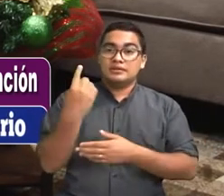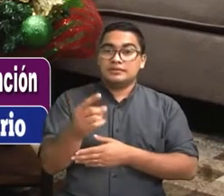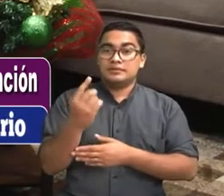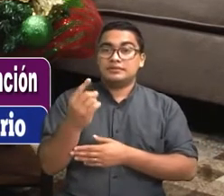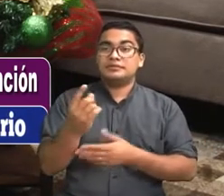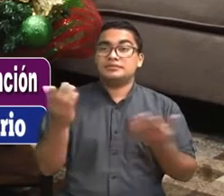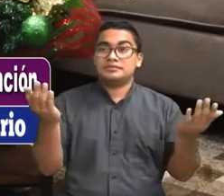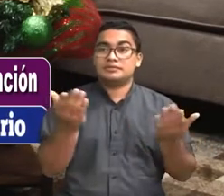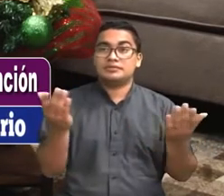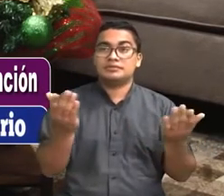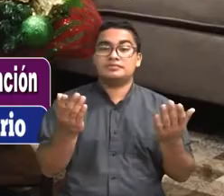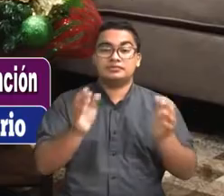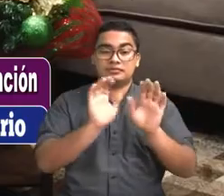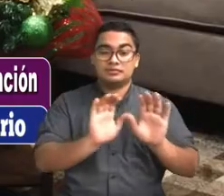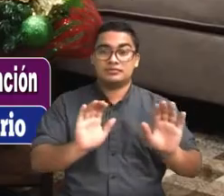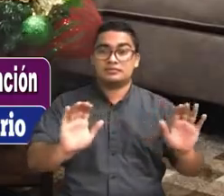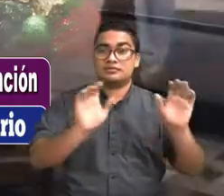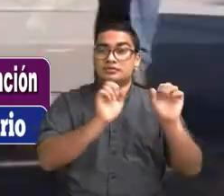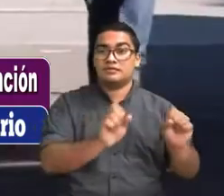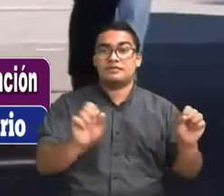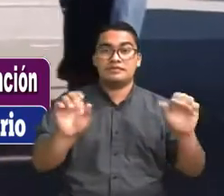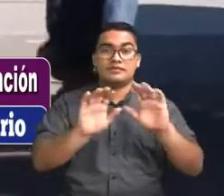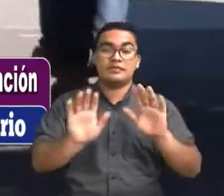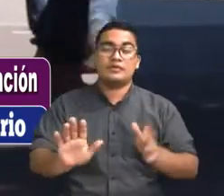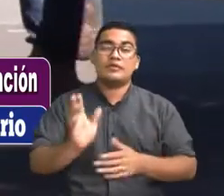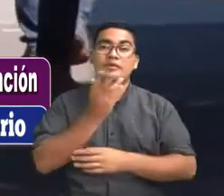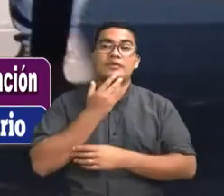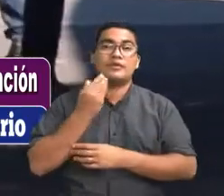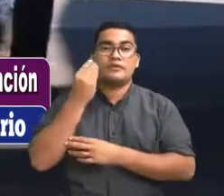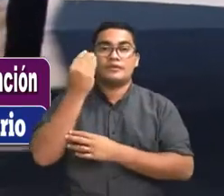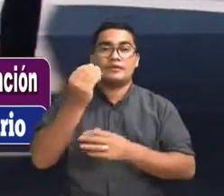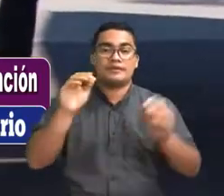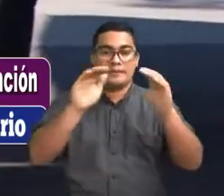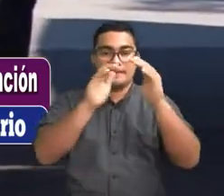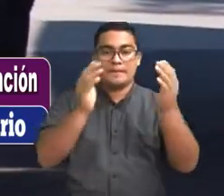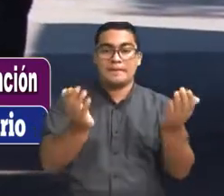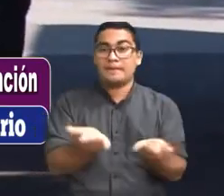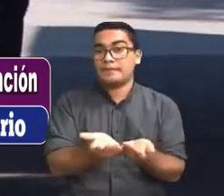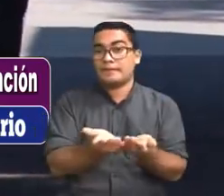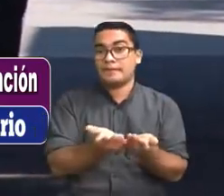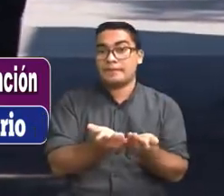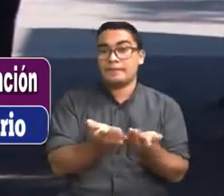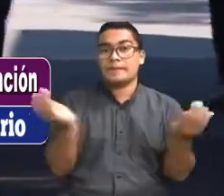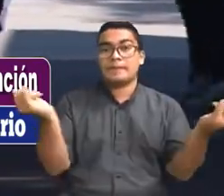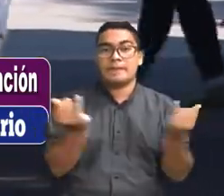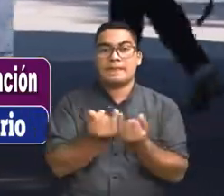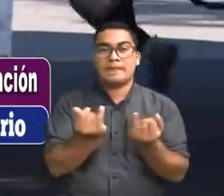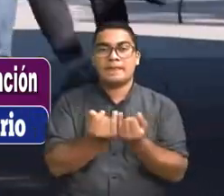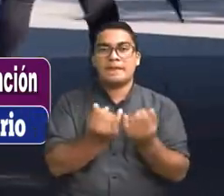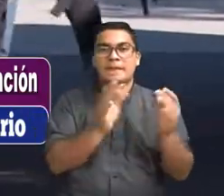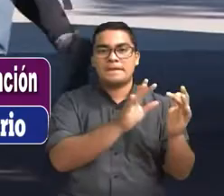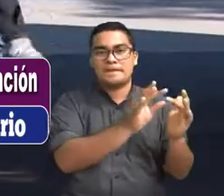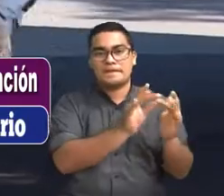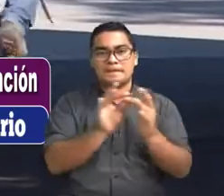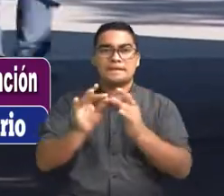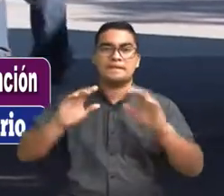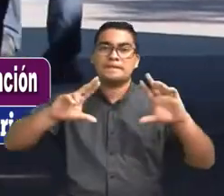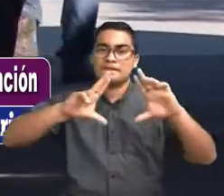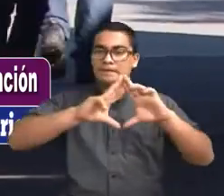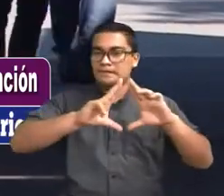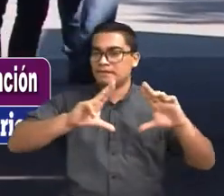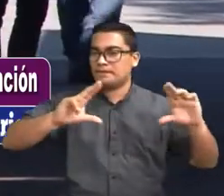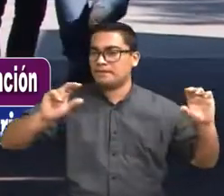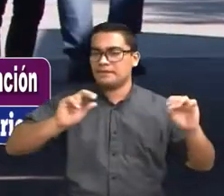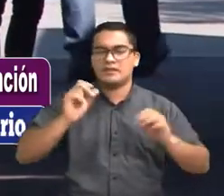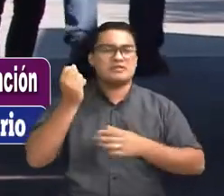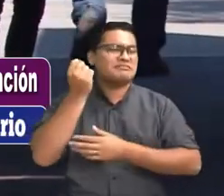que tienen los niños y las niñas y los adolescentes en el mundo, ¿verdad? Y particularmente pues en nuestro país. Y entendernos